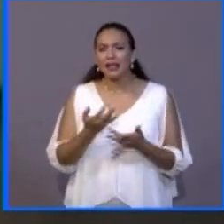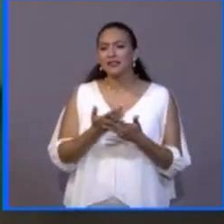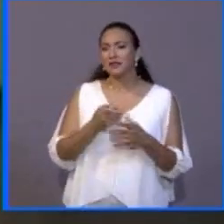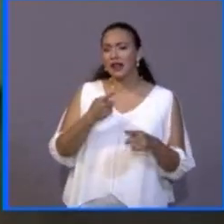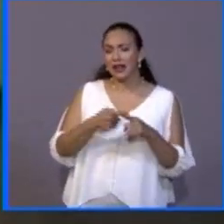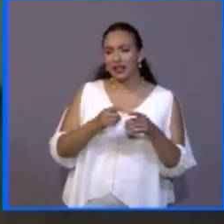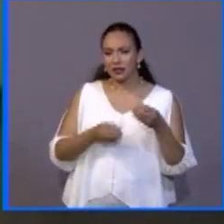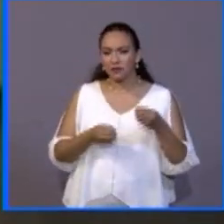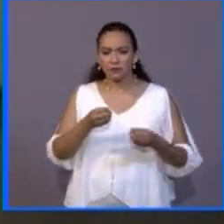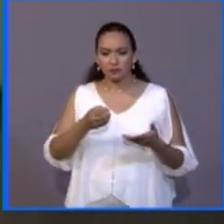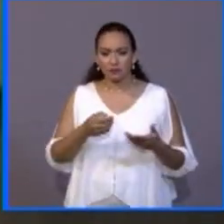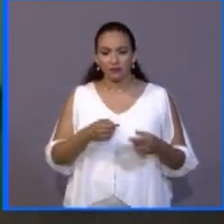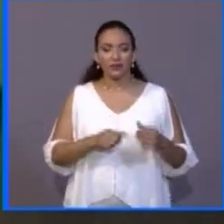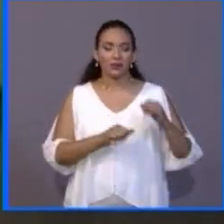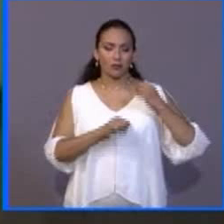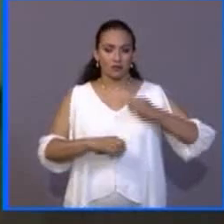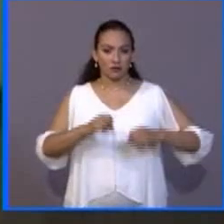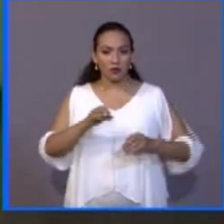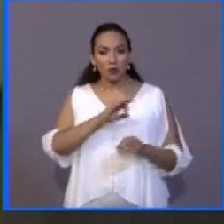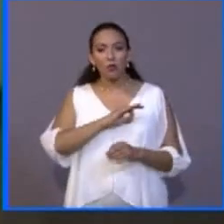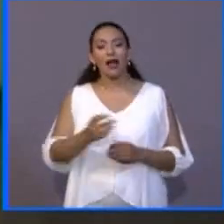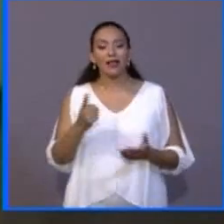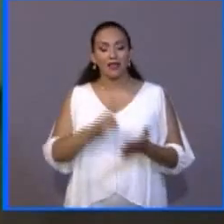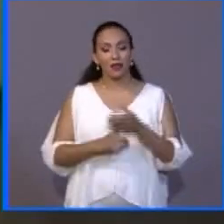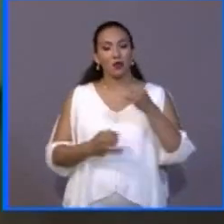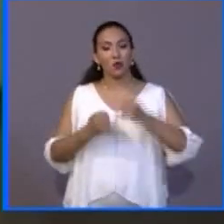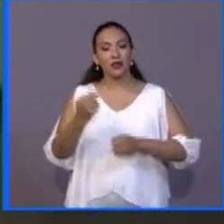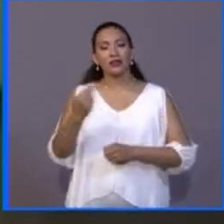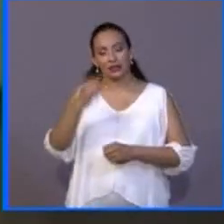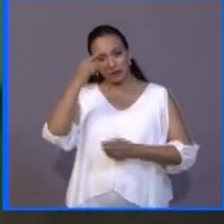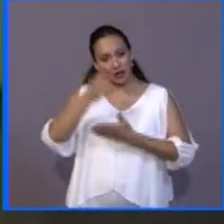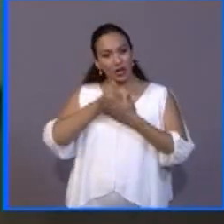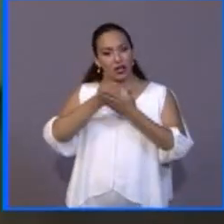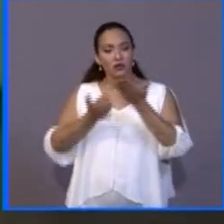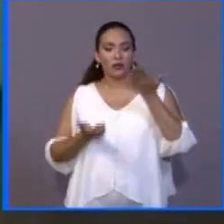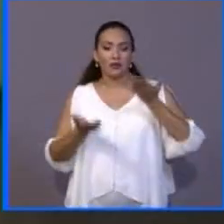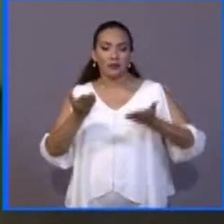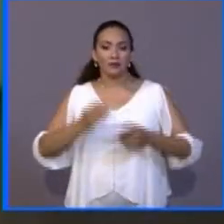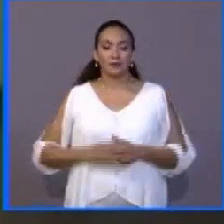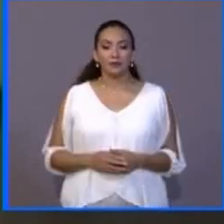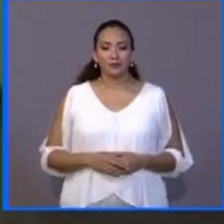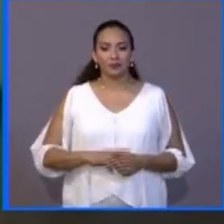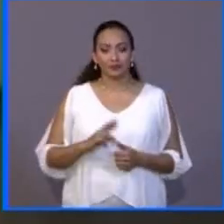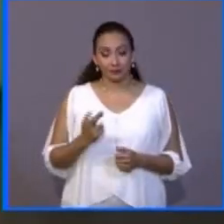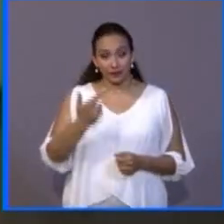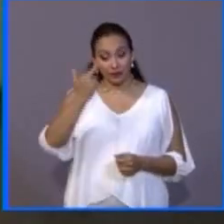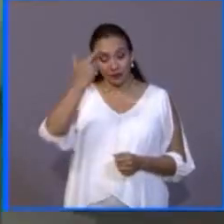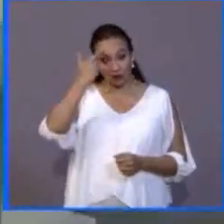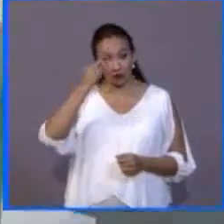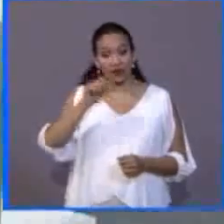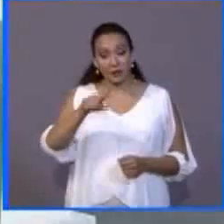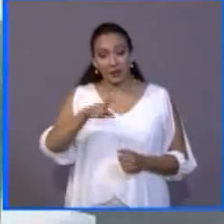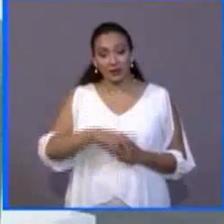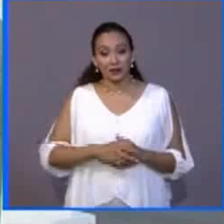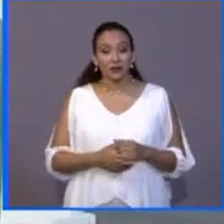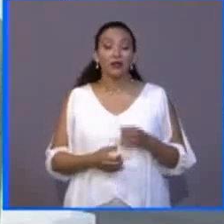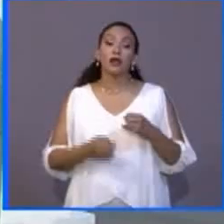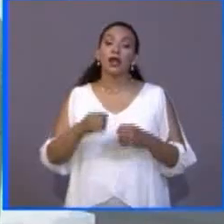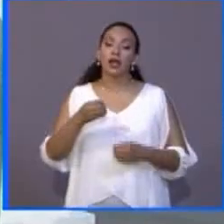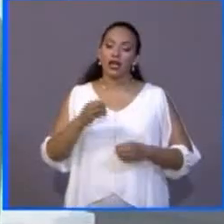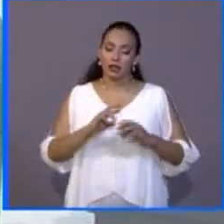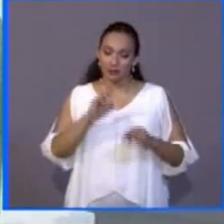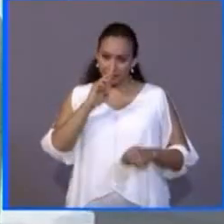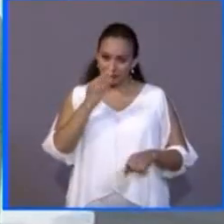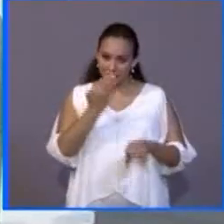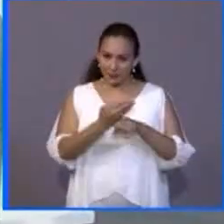medida de la fortaleza de nuestras personas juzgadoras. Recordó que la actuación de las personas juzgadoras es un faro